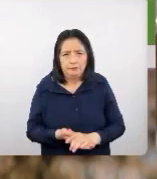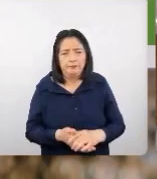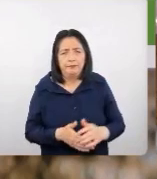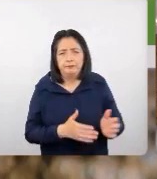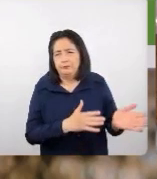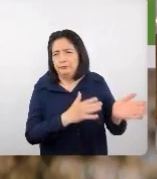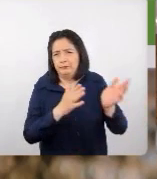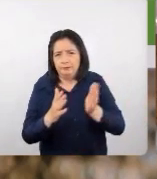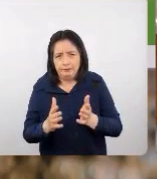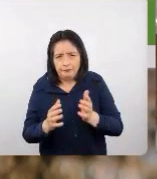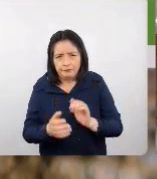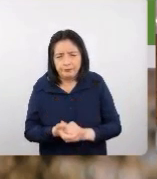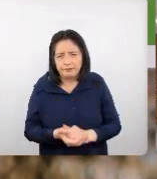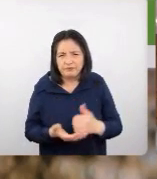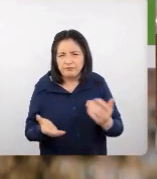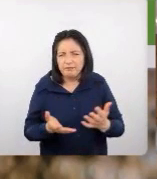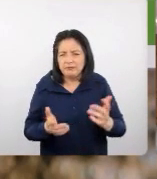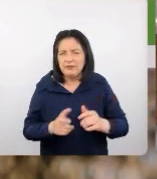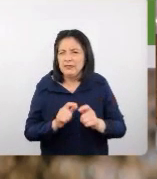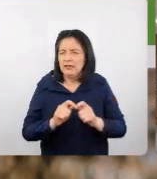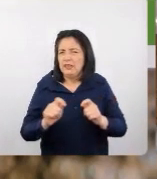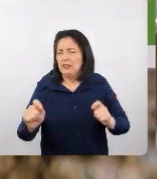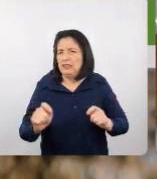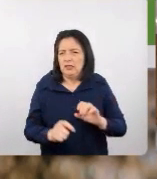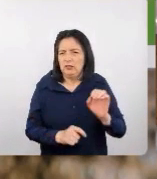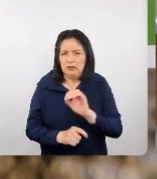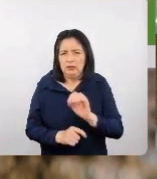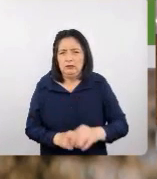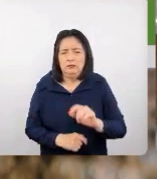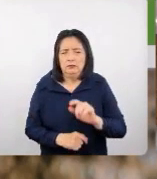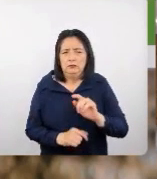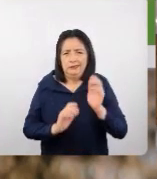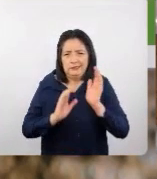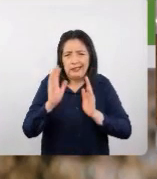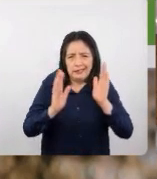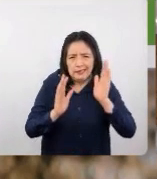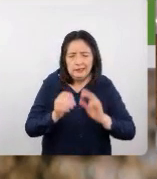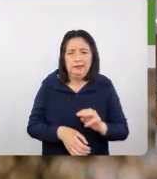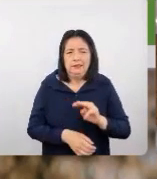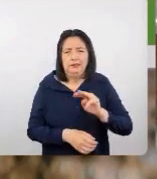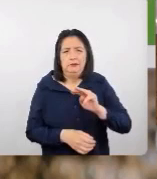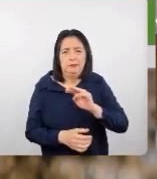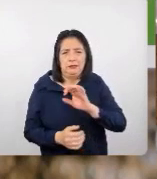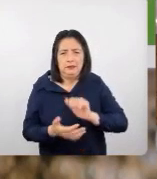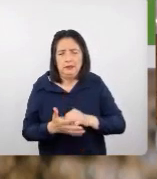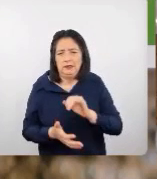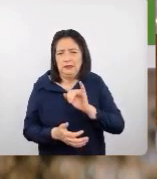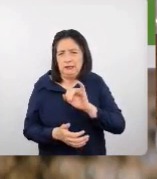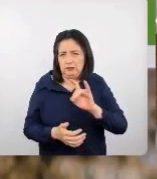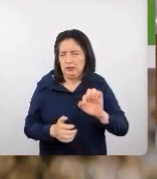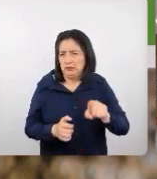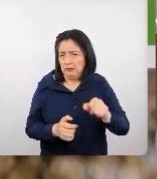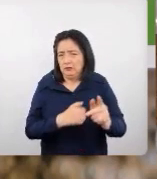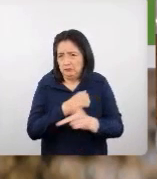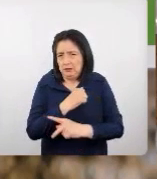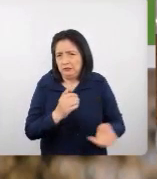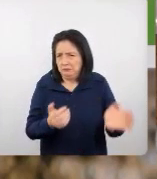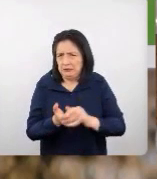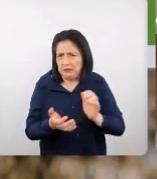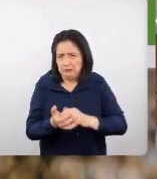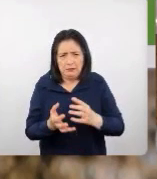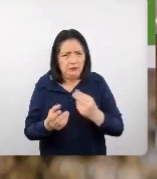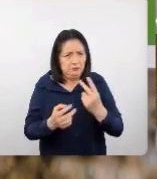En el Lejano Oriente, Tailandia, Malasia y Indonesia son los países donde mayor visitas